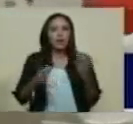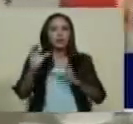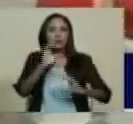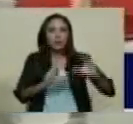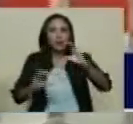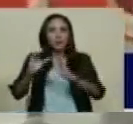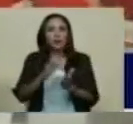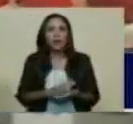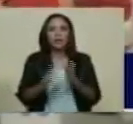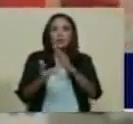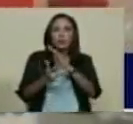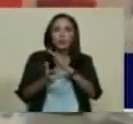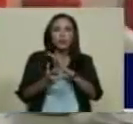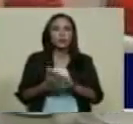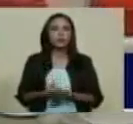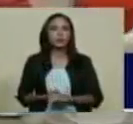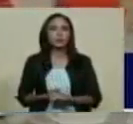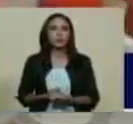científico-tecnológicas.